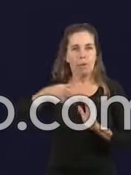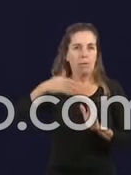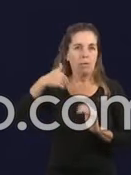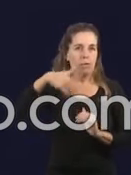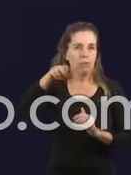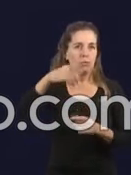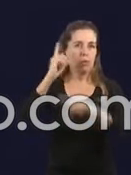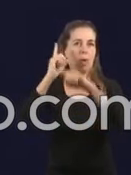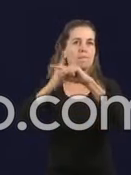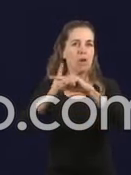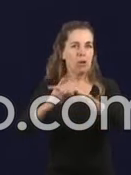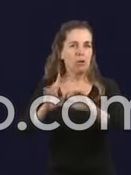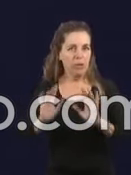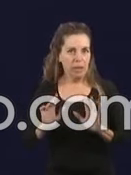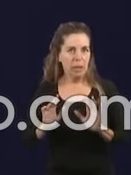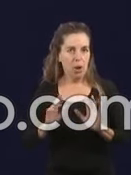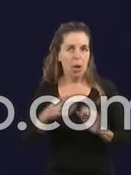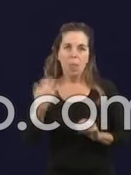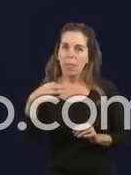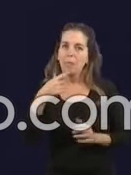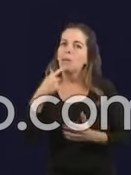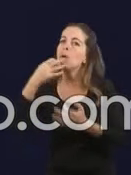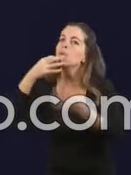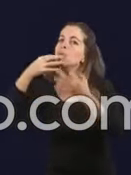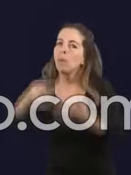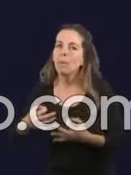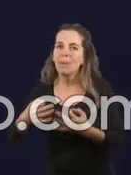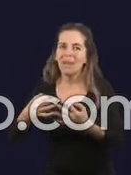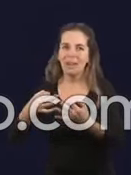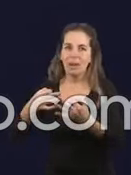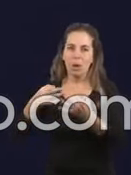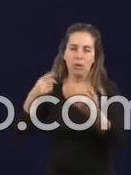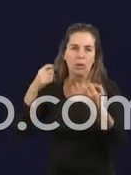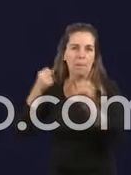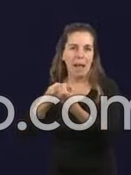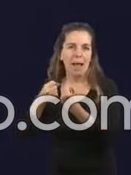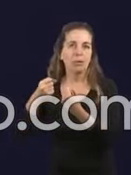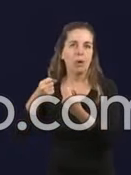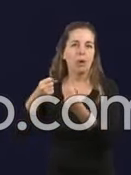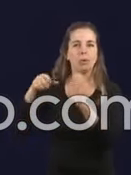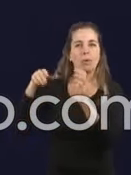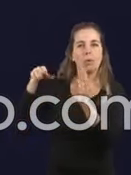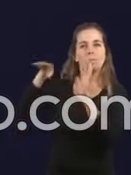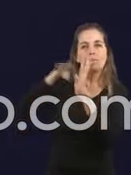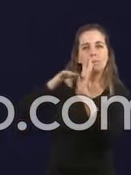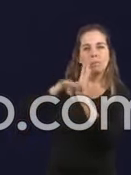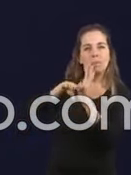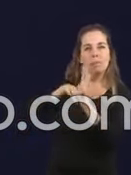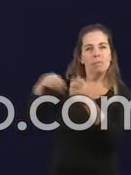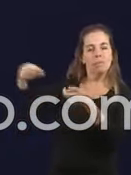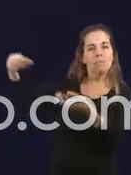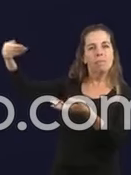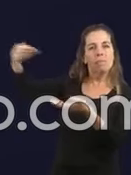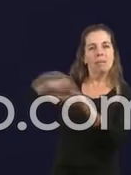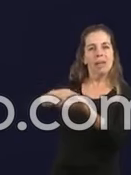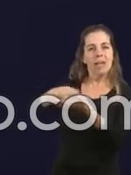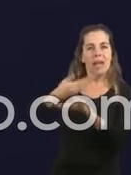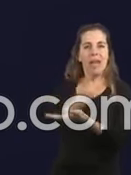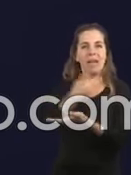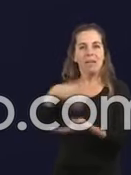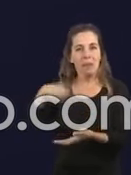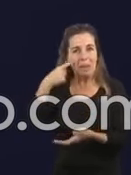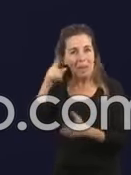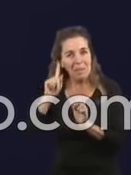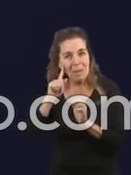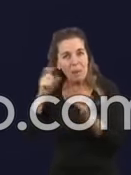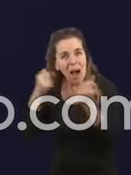respetar no solo cumplir con las metas propiamente impuestas o o o marcadas en el en el